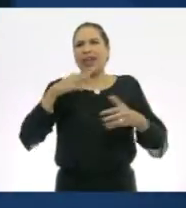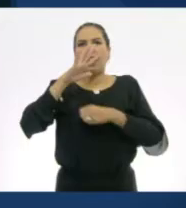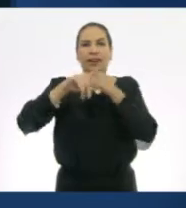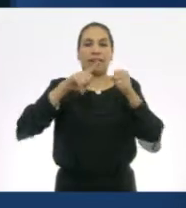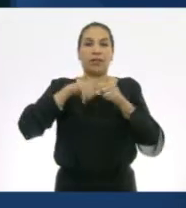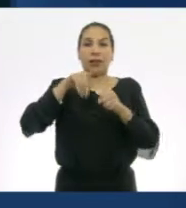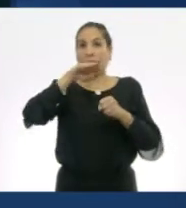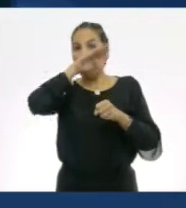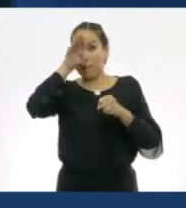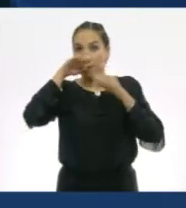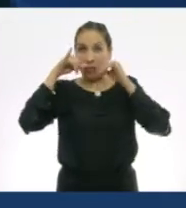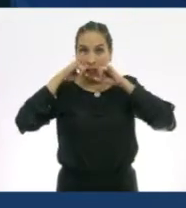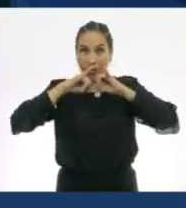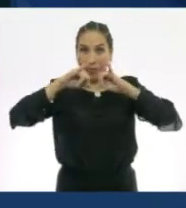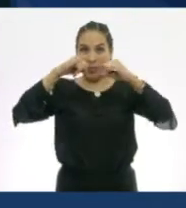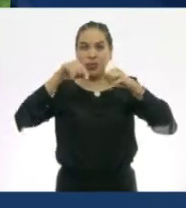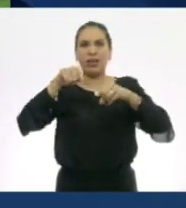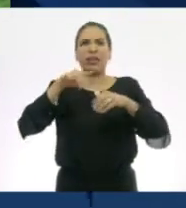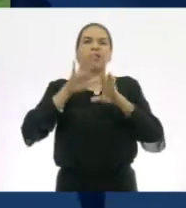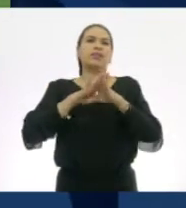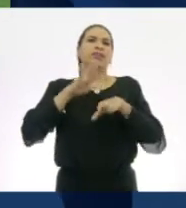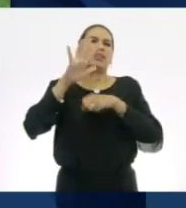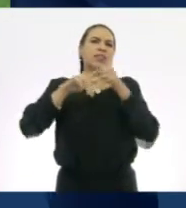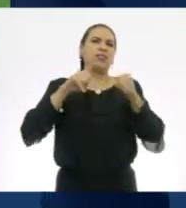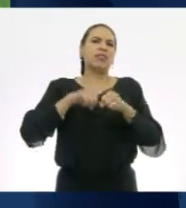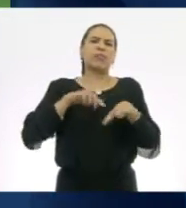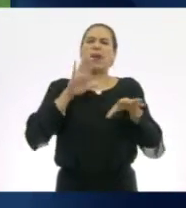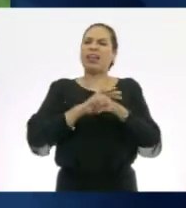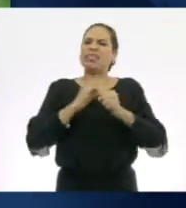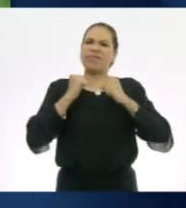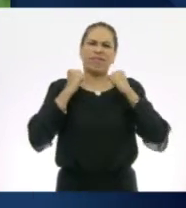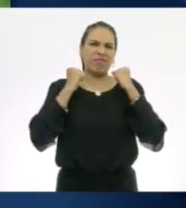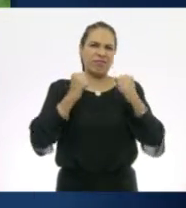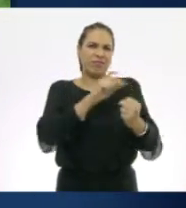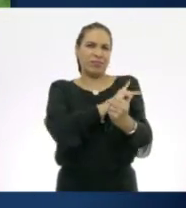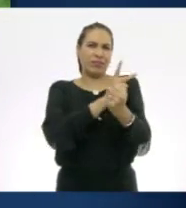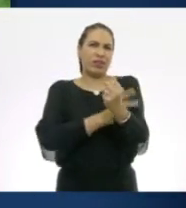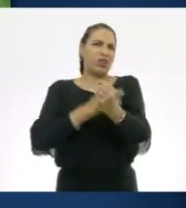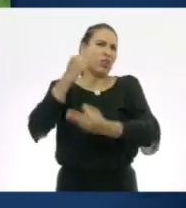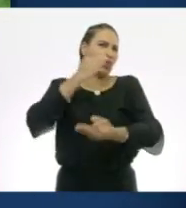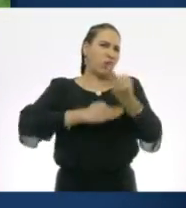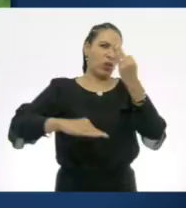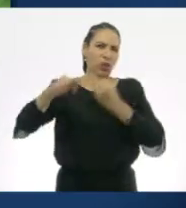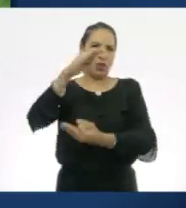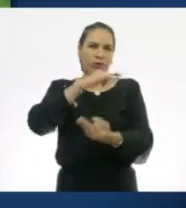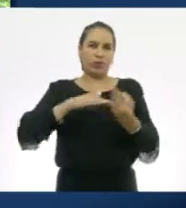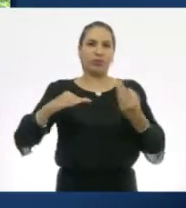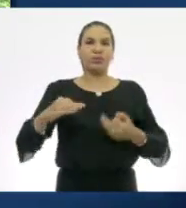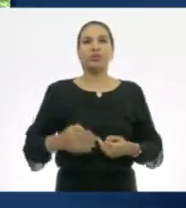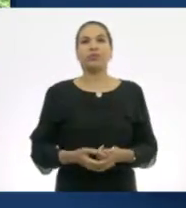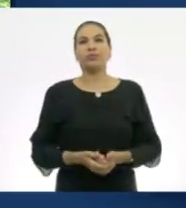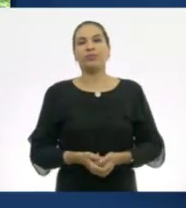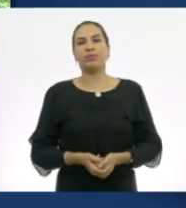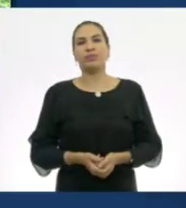los mamuts eran los animales más poderosos de todos.